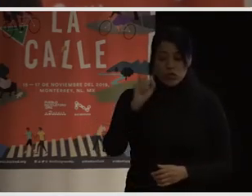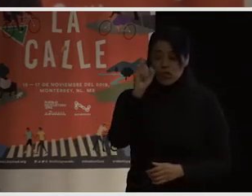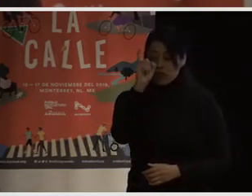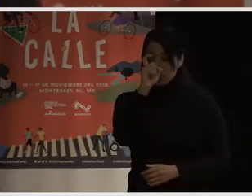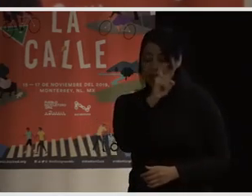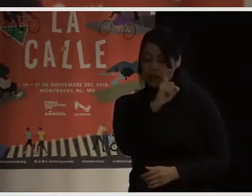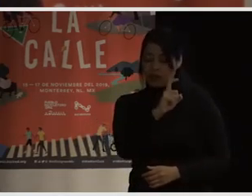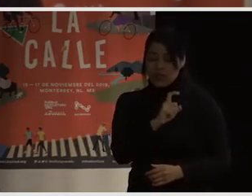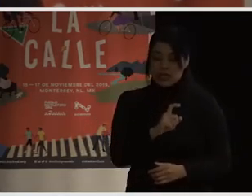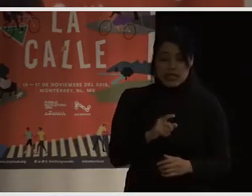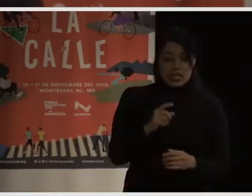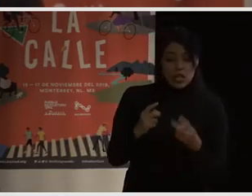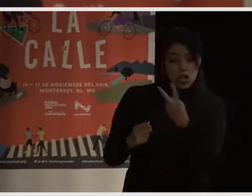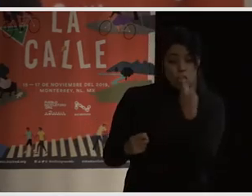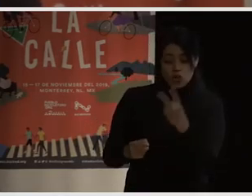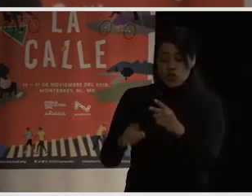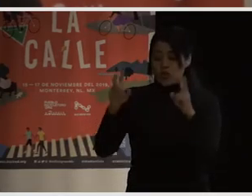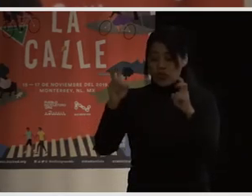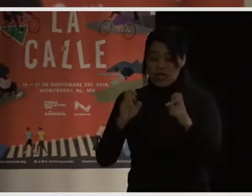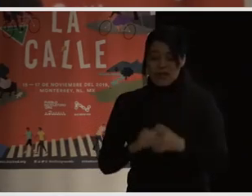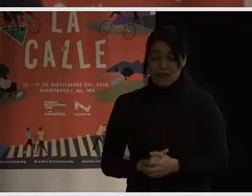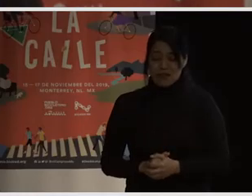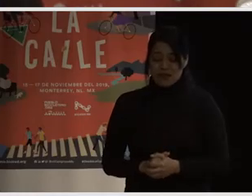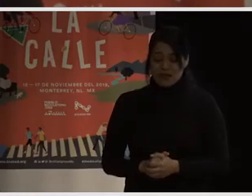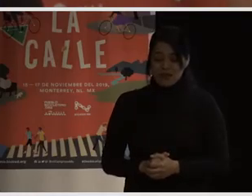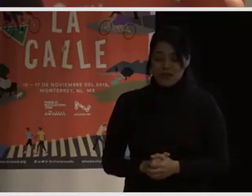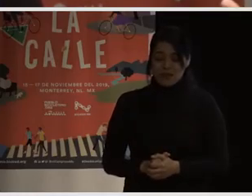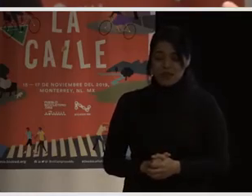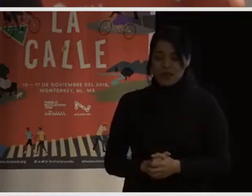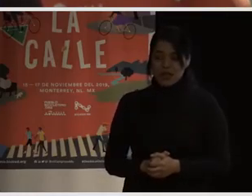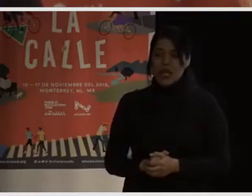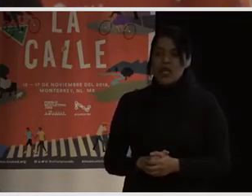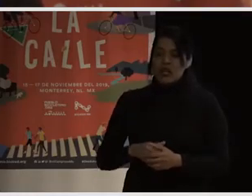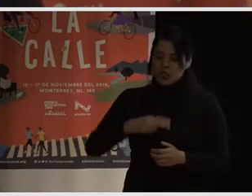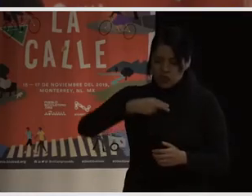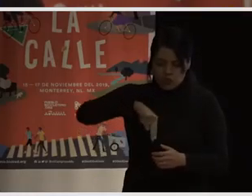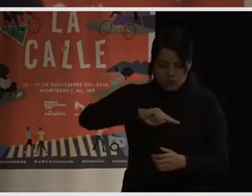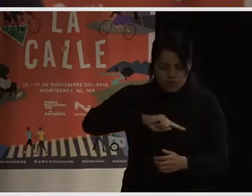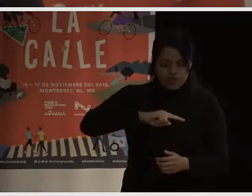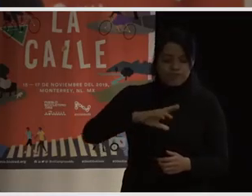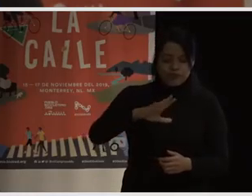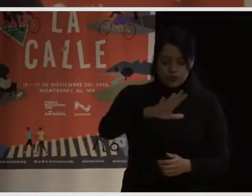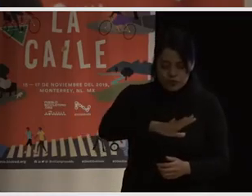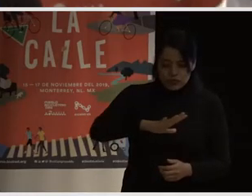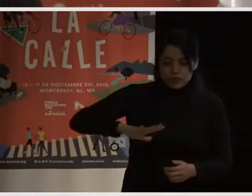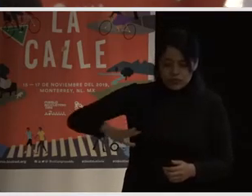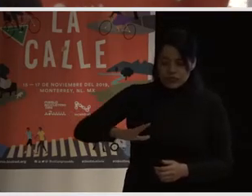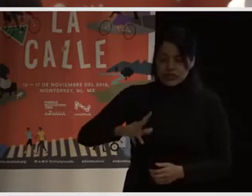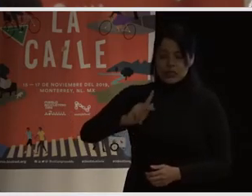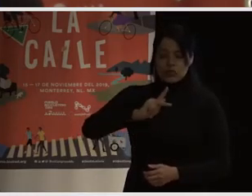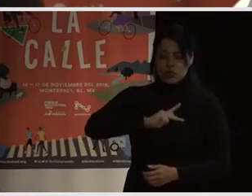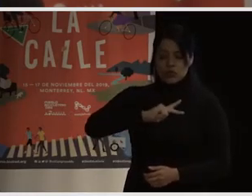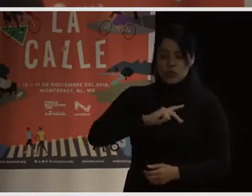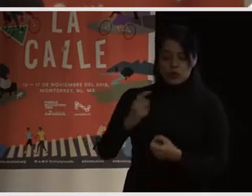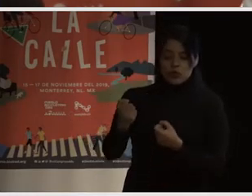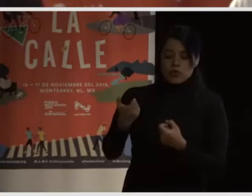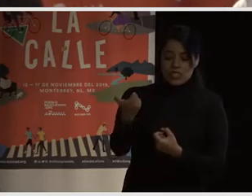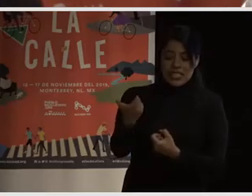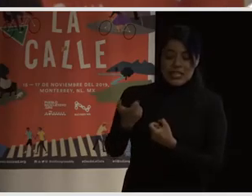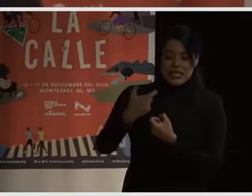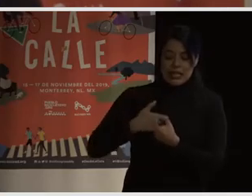en una propuesta que además los municipios tenemos nuestros generamos nuestros propios ingresos pero también dependemos de recursos